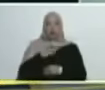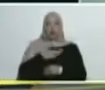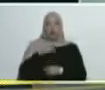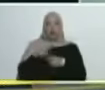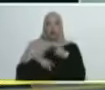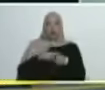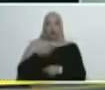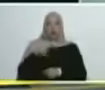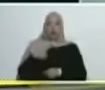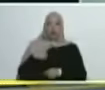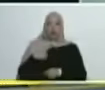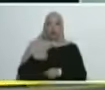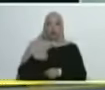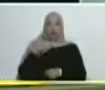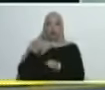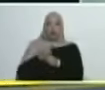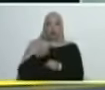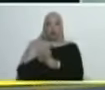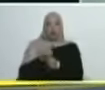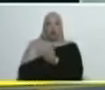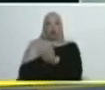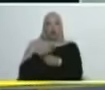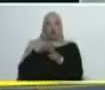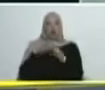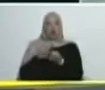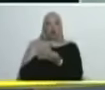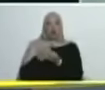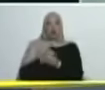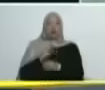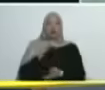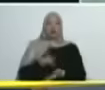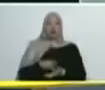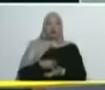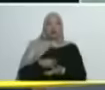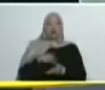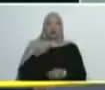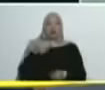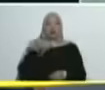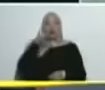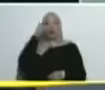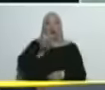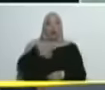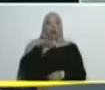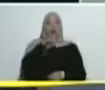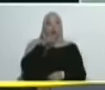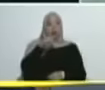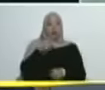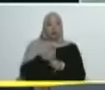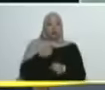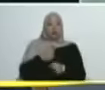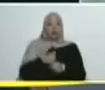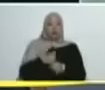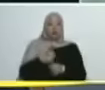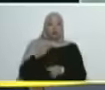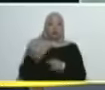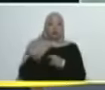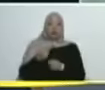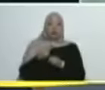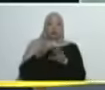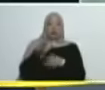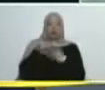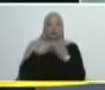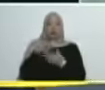pedagogía, humildad y amor en todos los caminos, en todos los pueblos. Del debate de las 7T